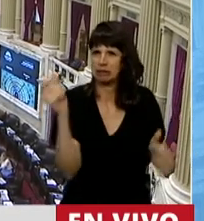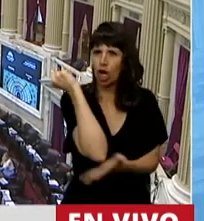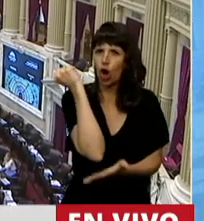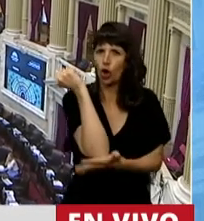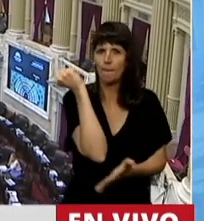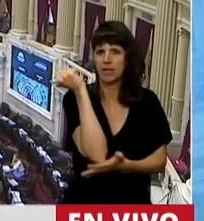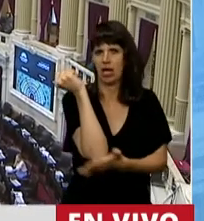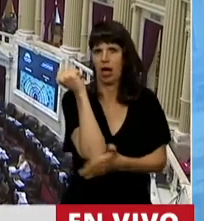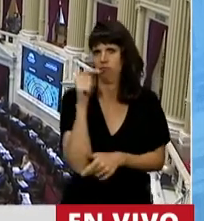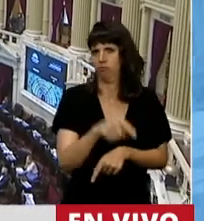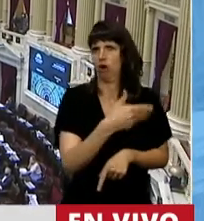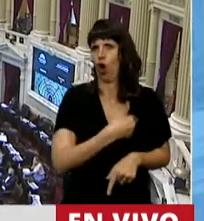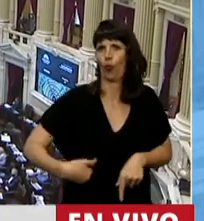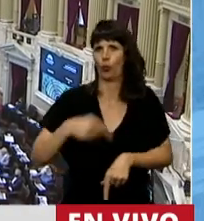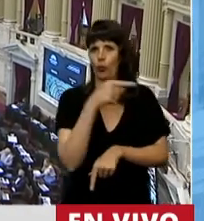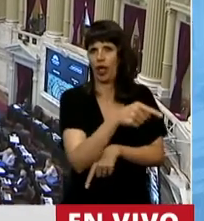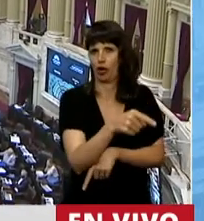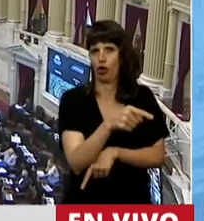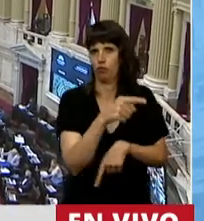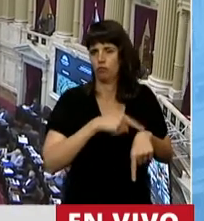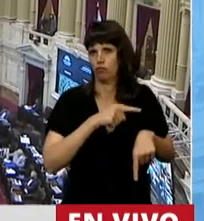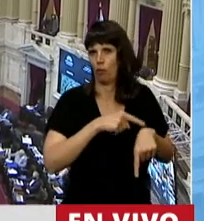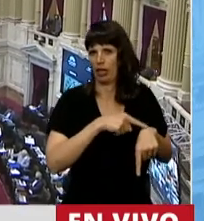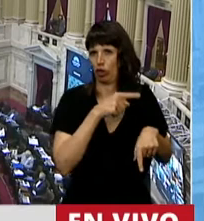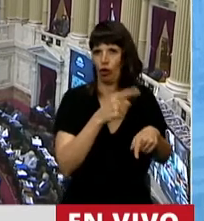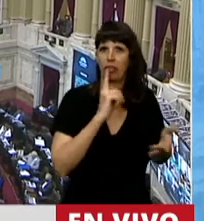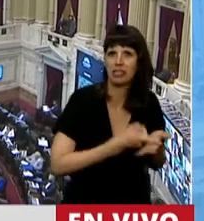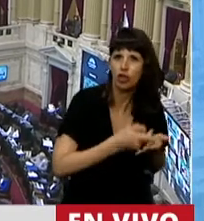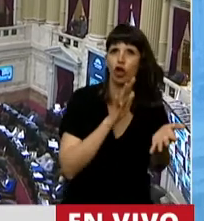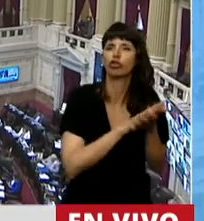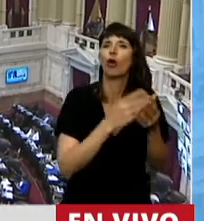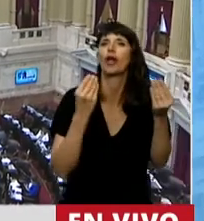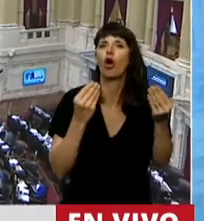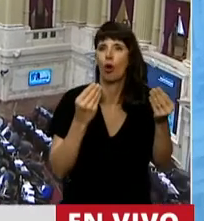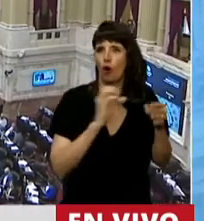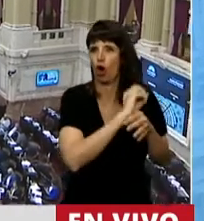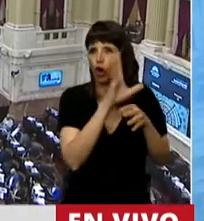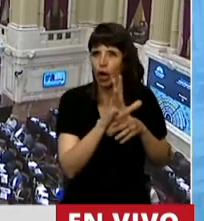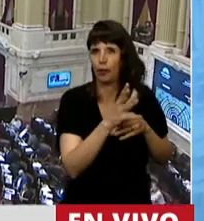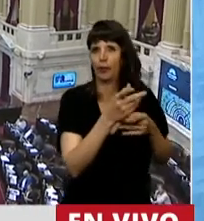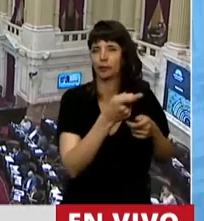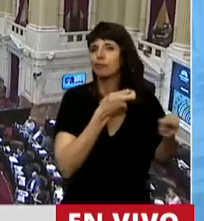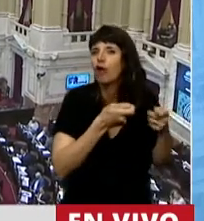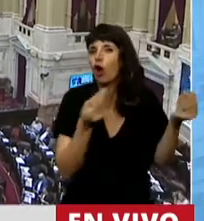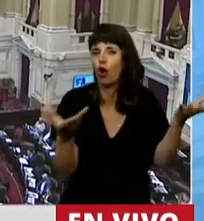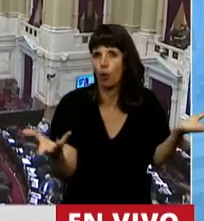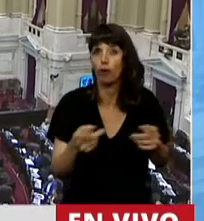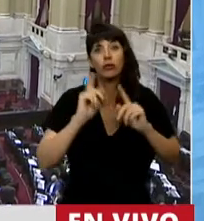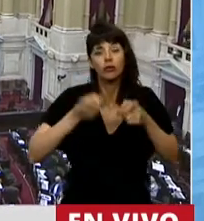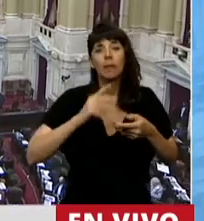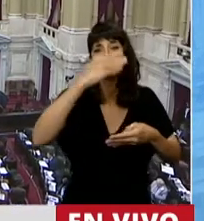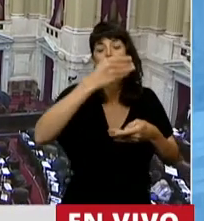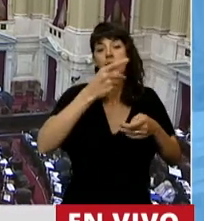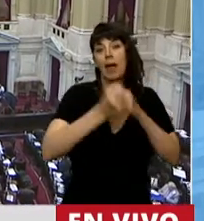que llevó adelante este gobierno en la administración de la pandemia. O las decenas de miles de pymes que cerraron y bajaron